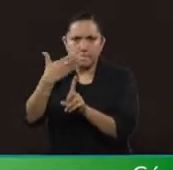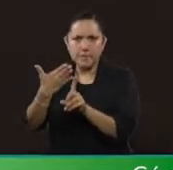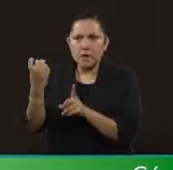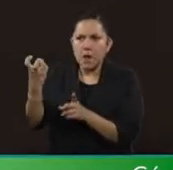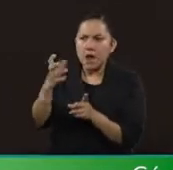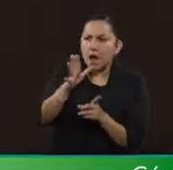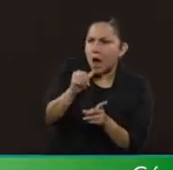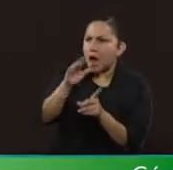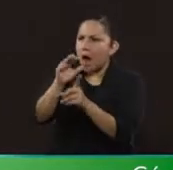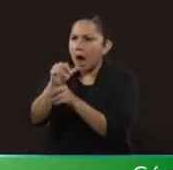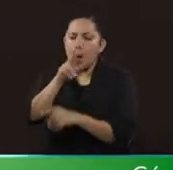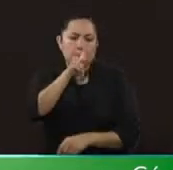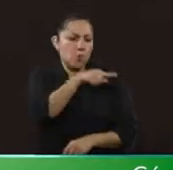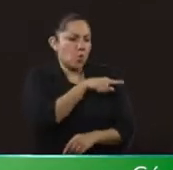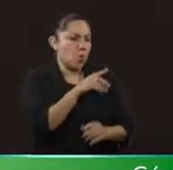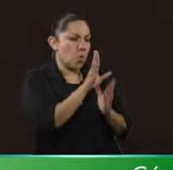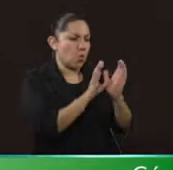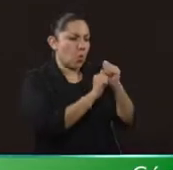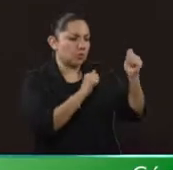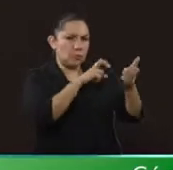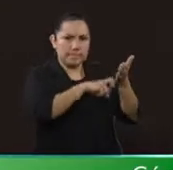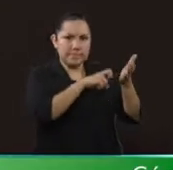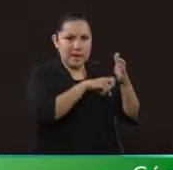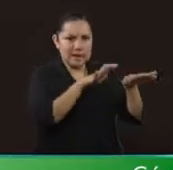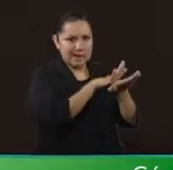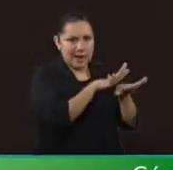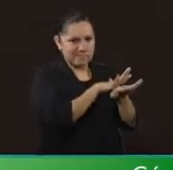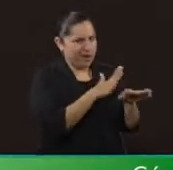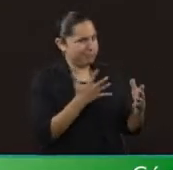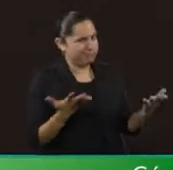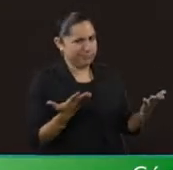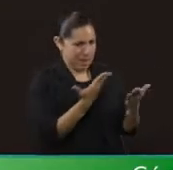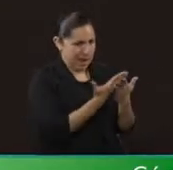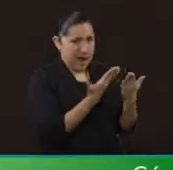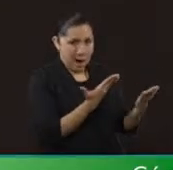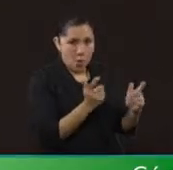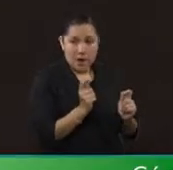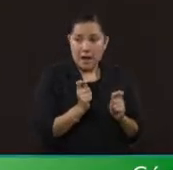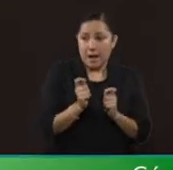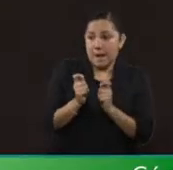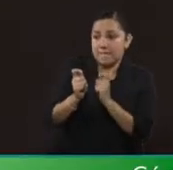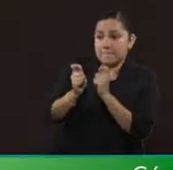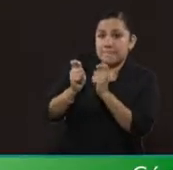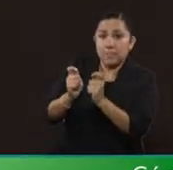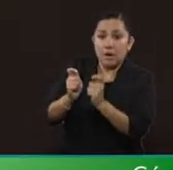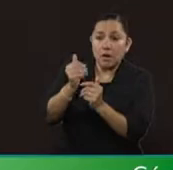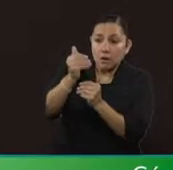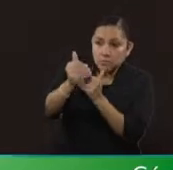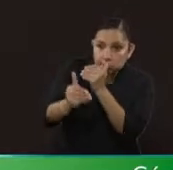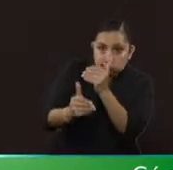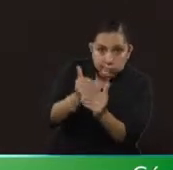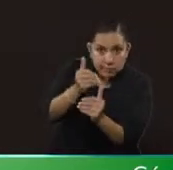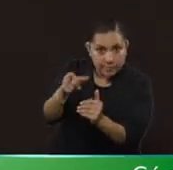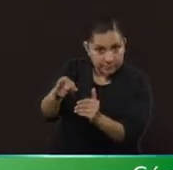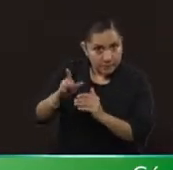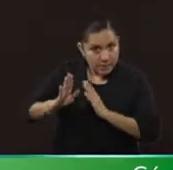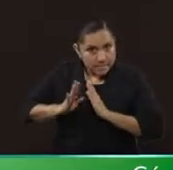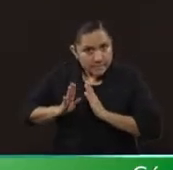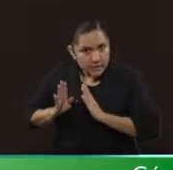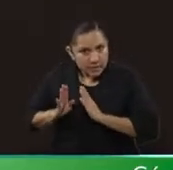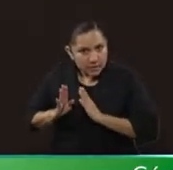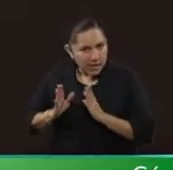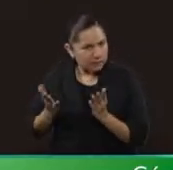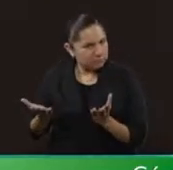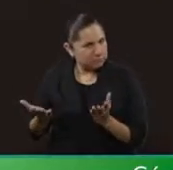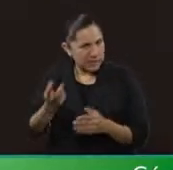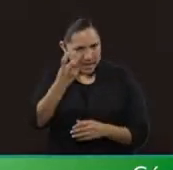es una aceptación tácita de la militarización y lo que nadie se atrevió lo están llevando a la Constitución Especialmente con la guardia